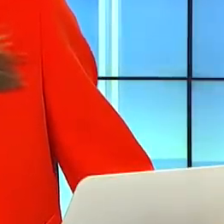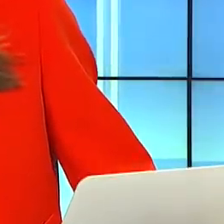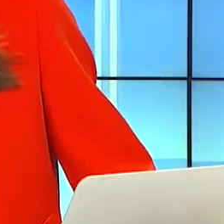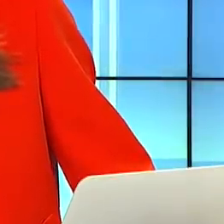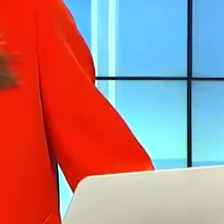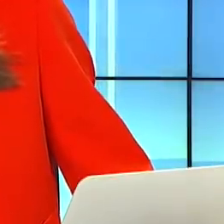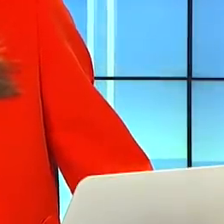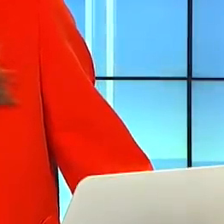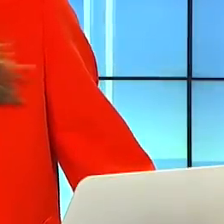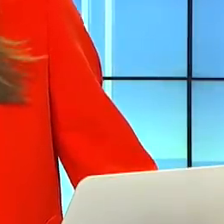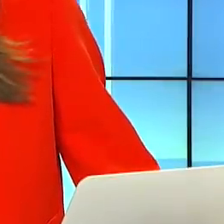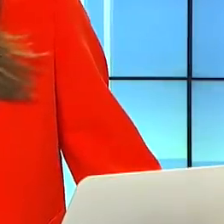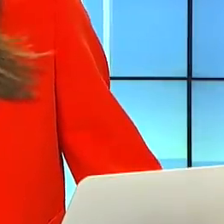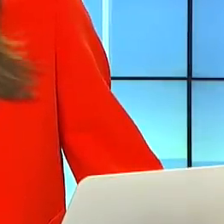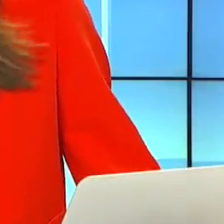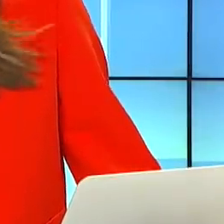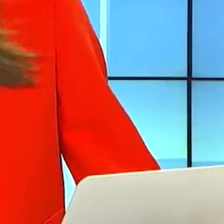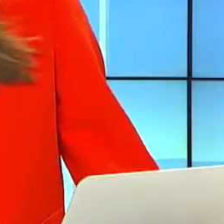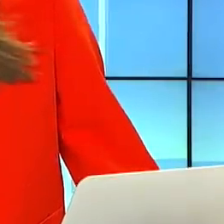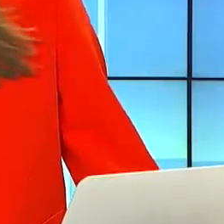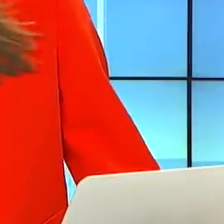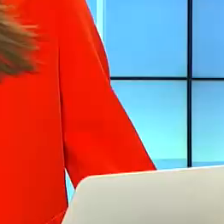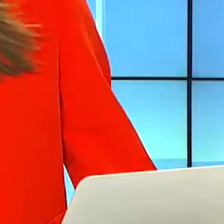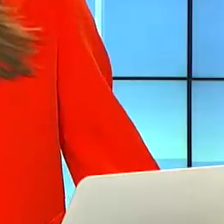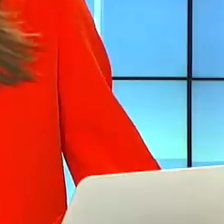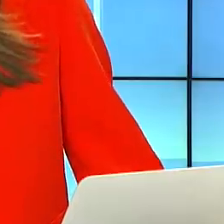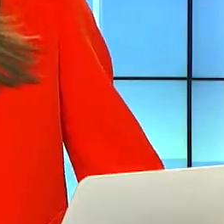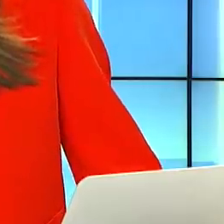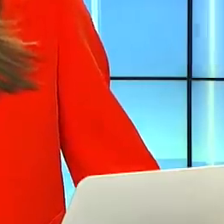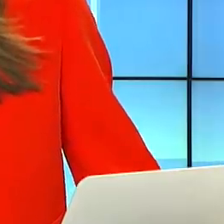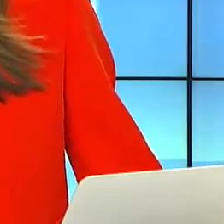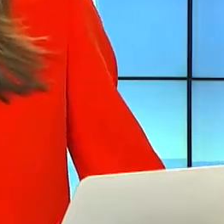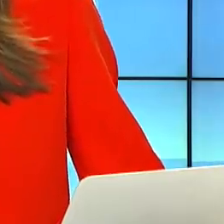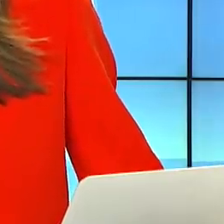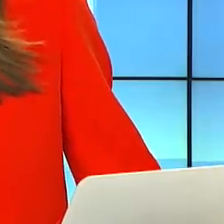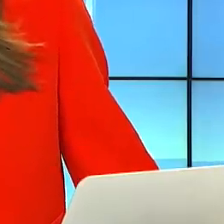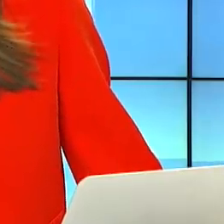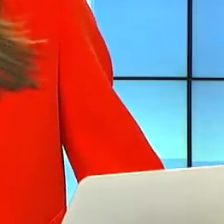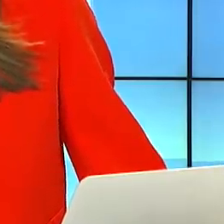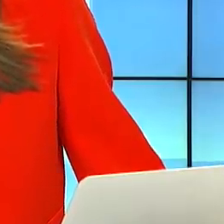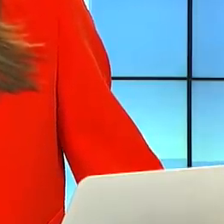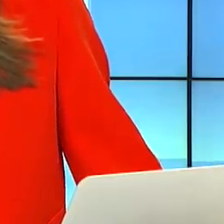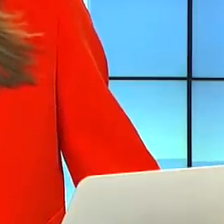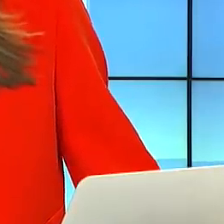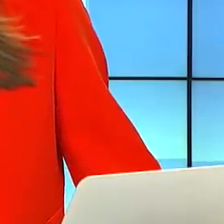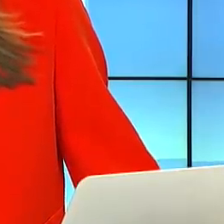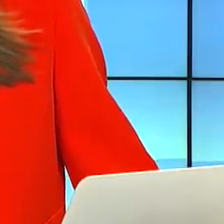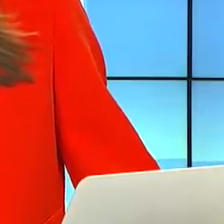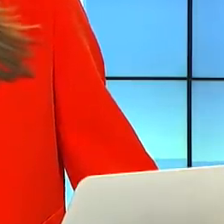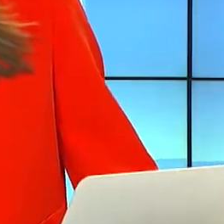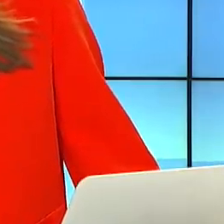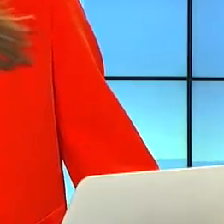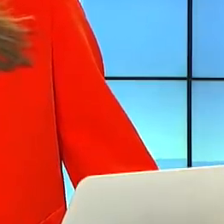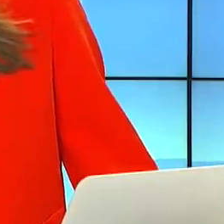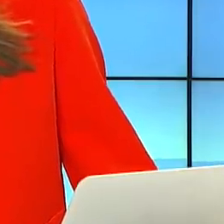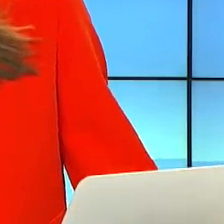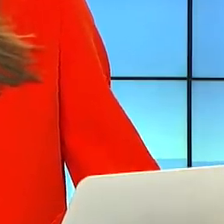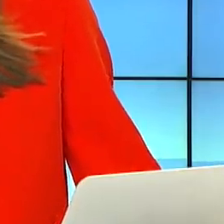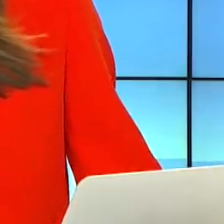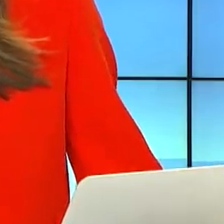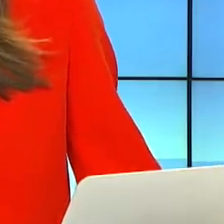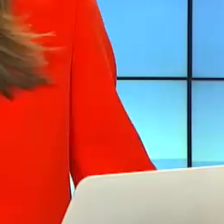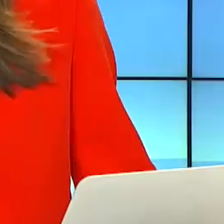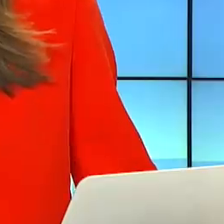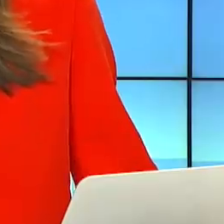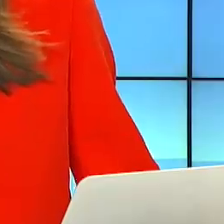Seguimos en Noticentro 1 CMI. Gracias por continuar con nosotros. Los médicos intensivistas son el principal recurso humano para enfrentar